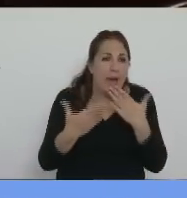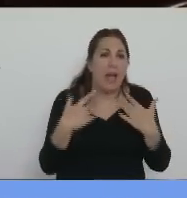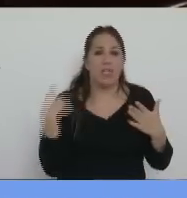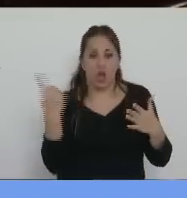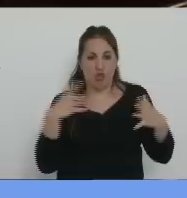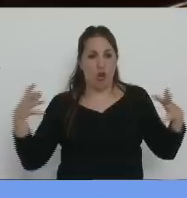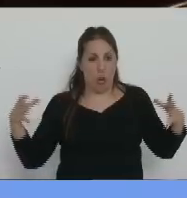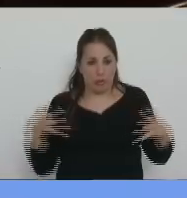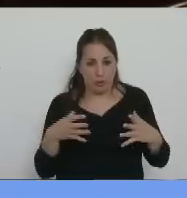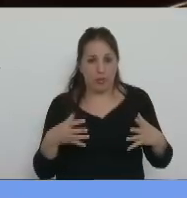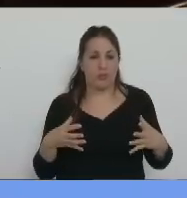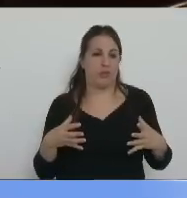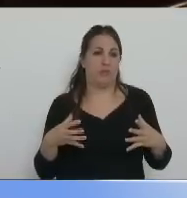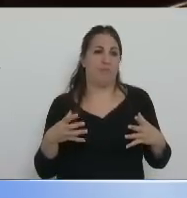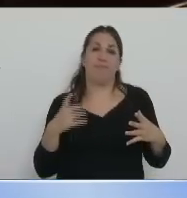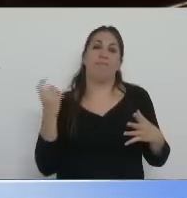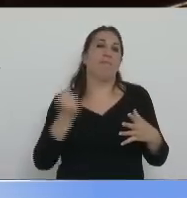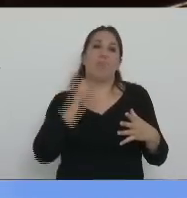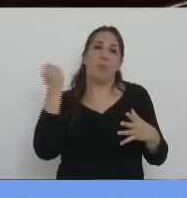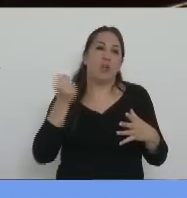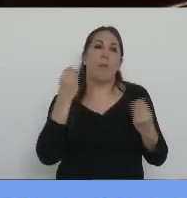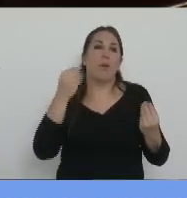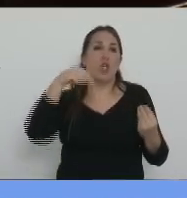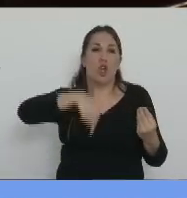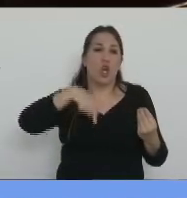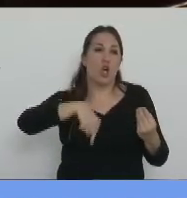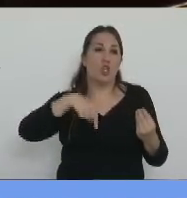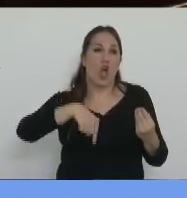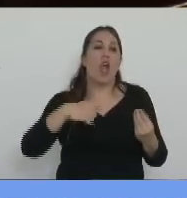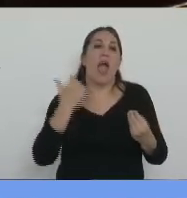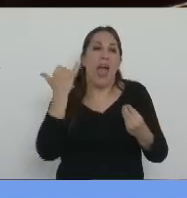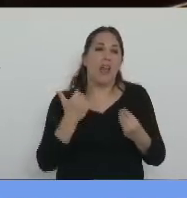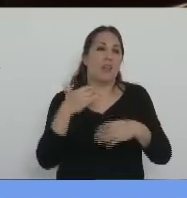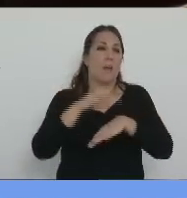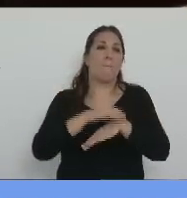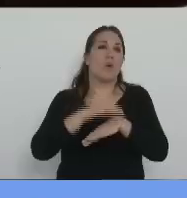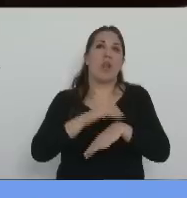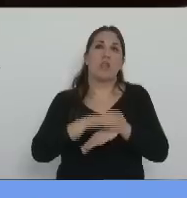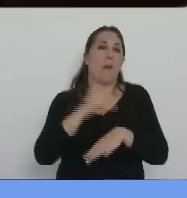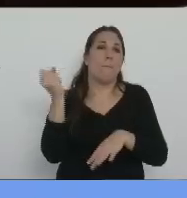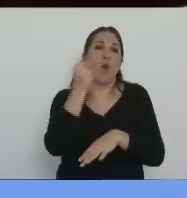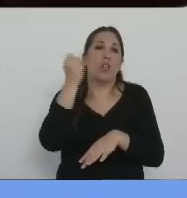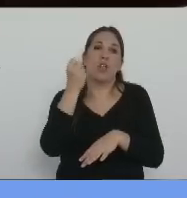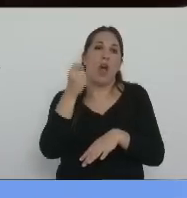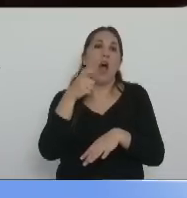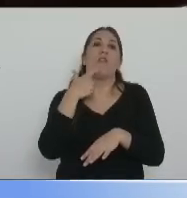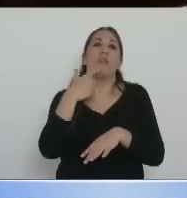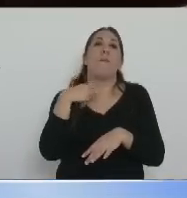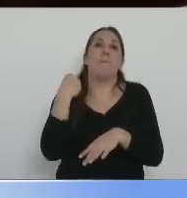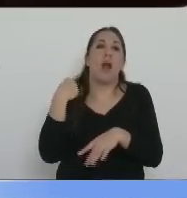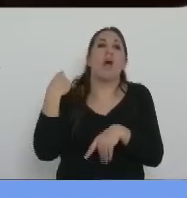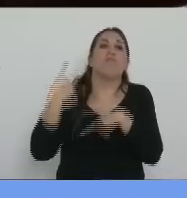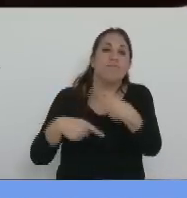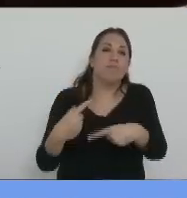nosotros y fundamentalmente porque hoy estamos cumpliendo un compromiso histórico con las generaciones que vienen que